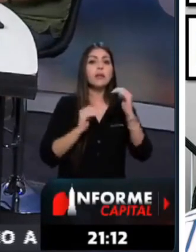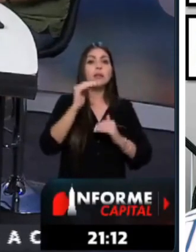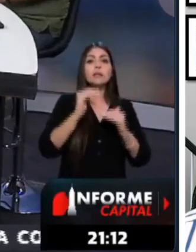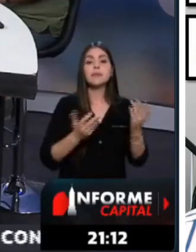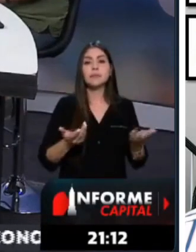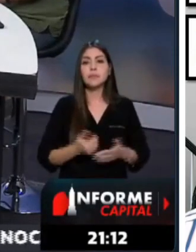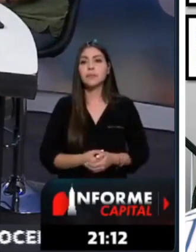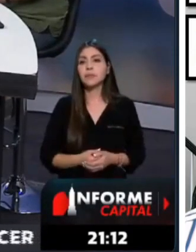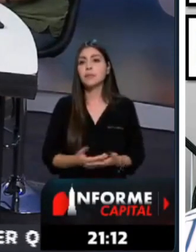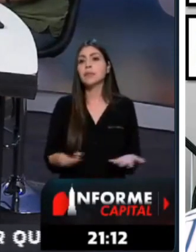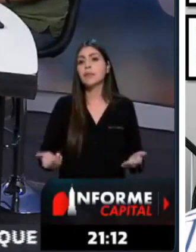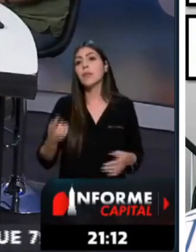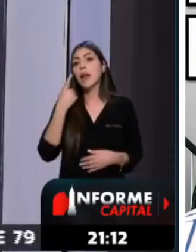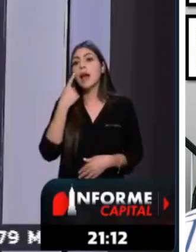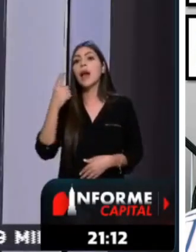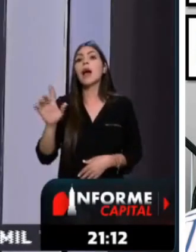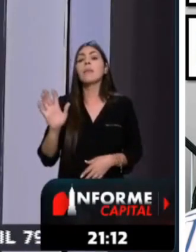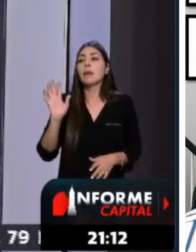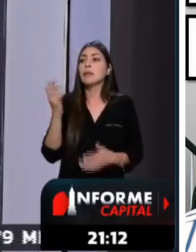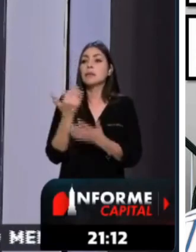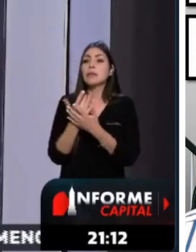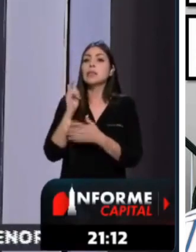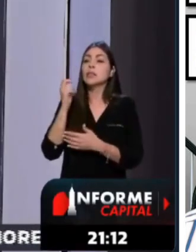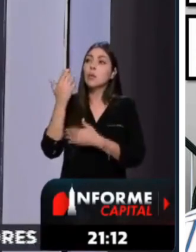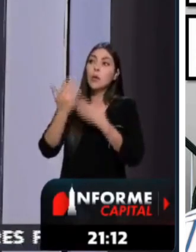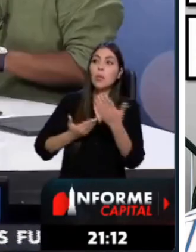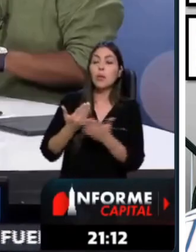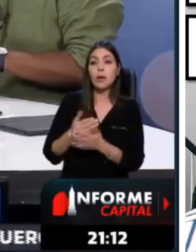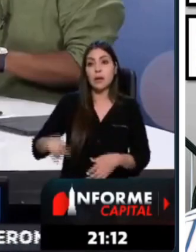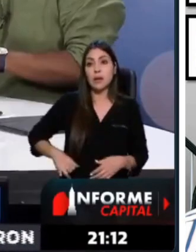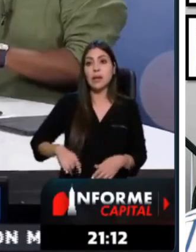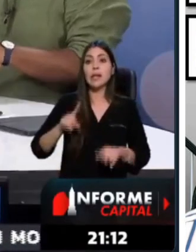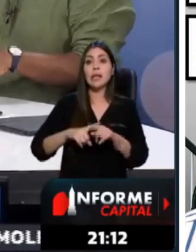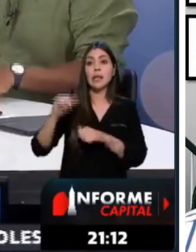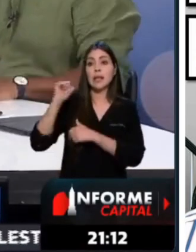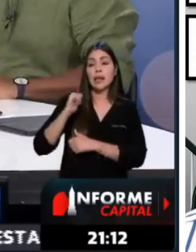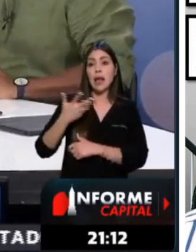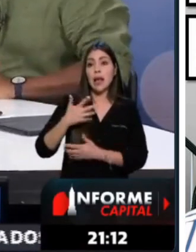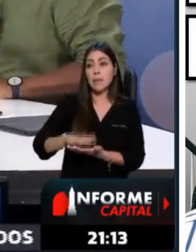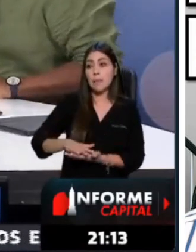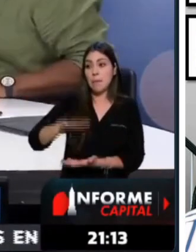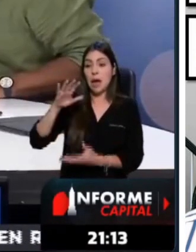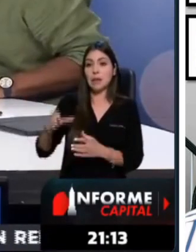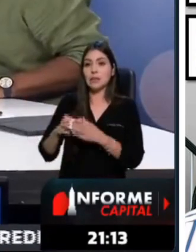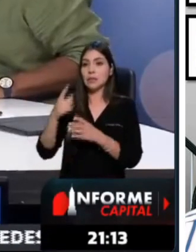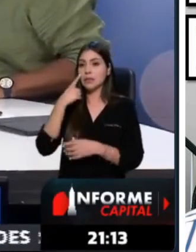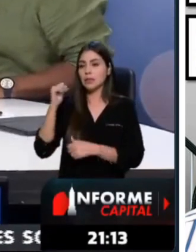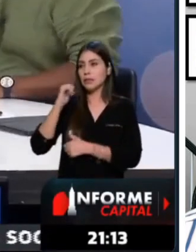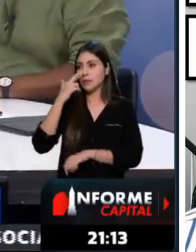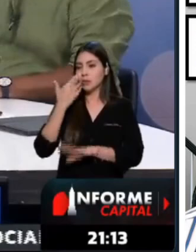sería interesante ver qué proponen, porque quien tiene la mayoría controla. Así es. Por ejemplo, hoy vimos,